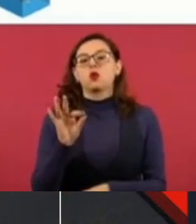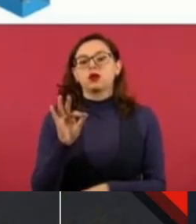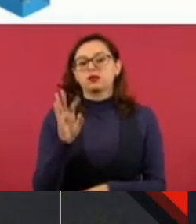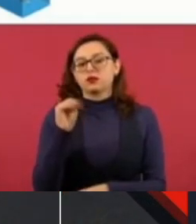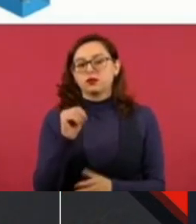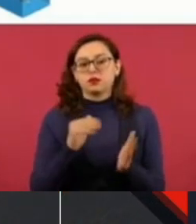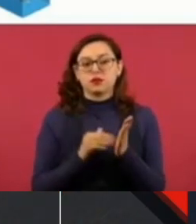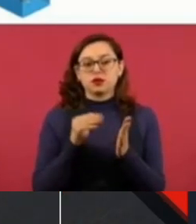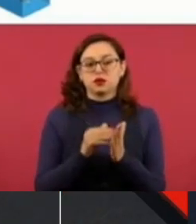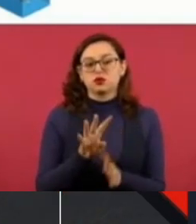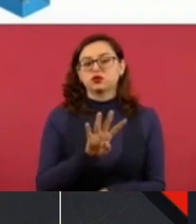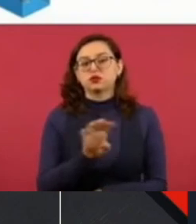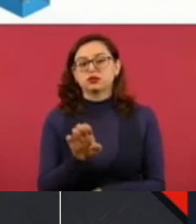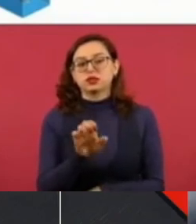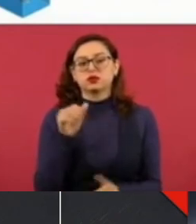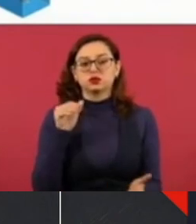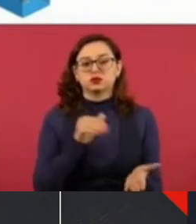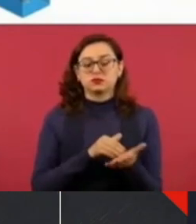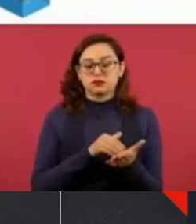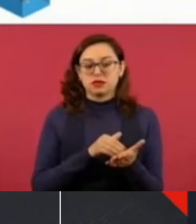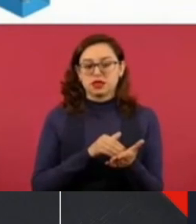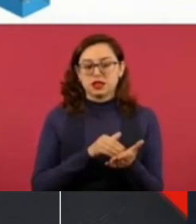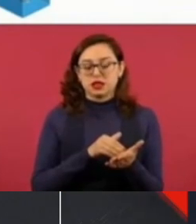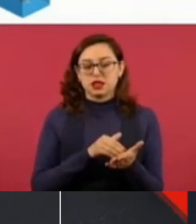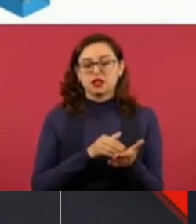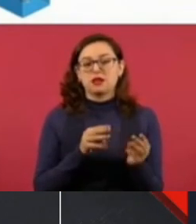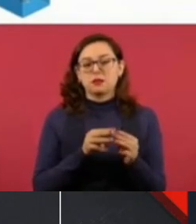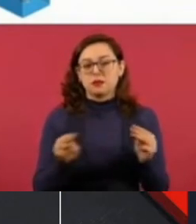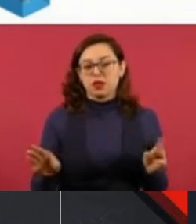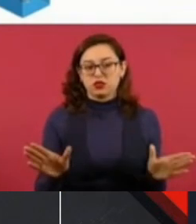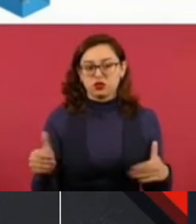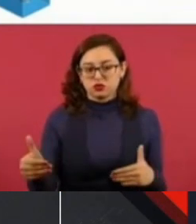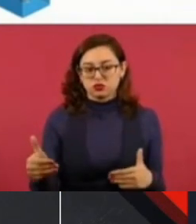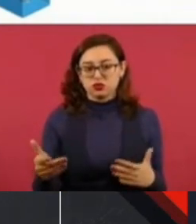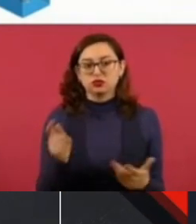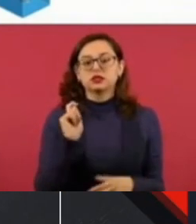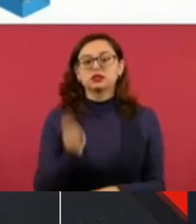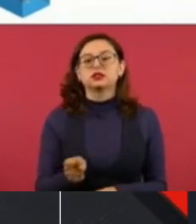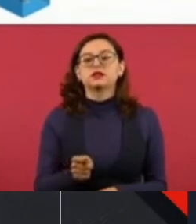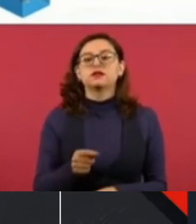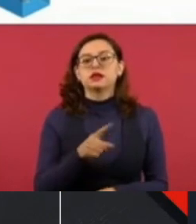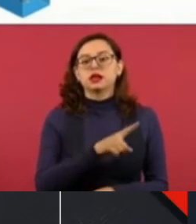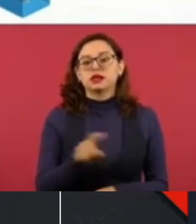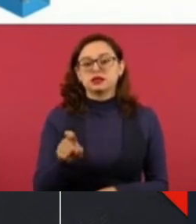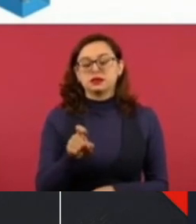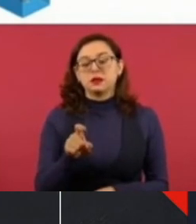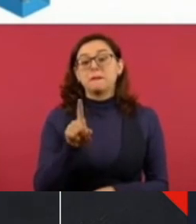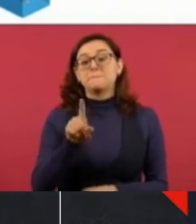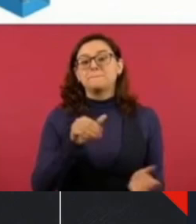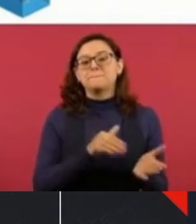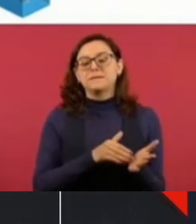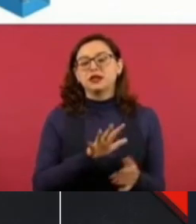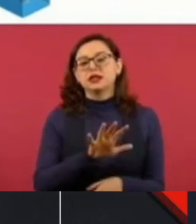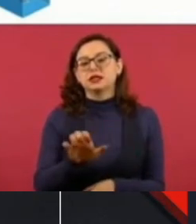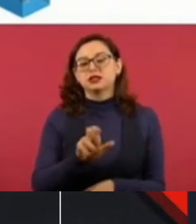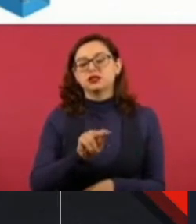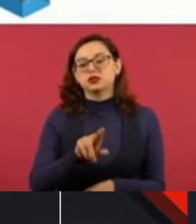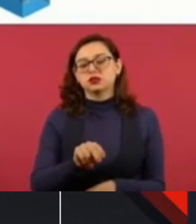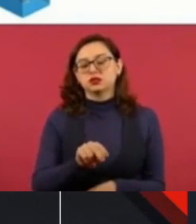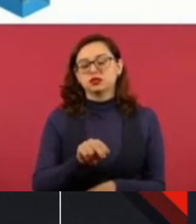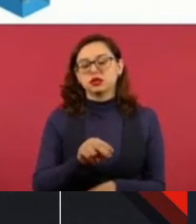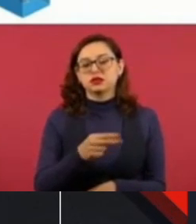49.900.000 metros cúbicos, equivalente a 1.582 litros por segundo. El